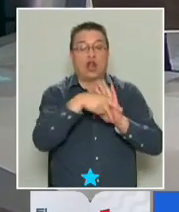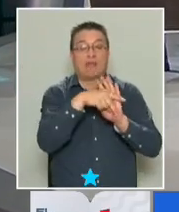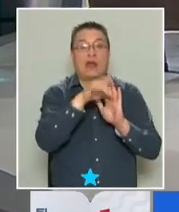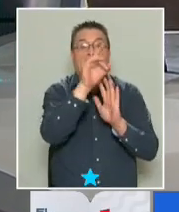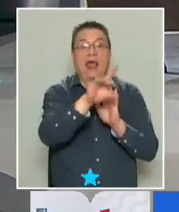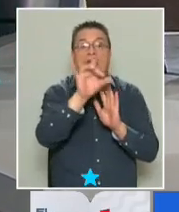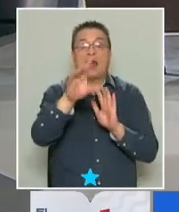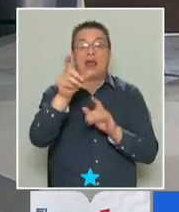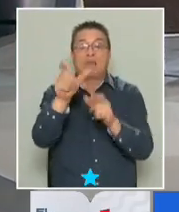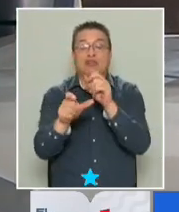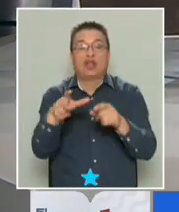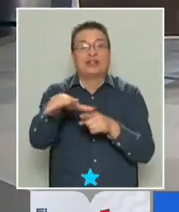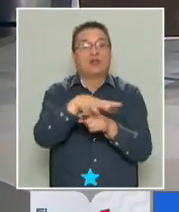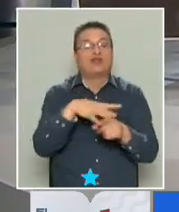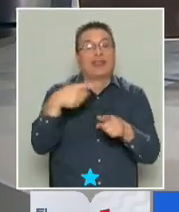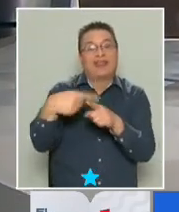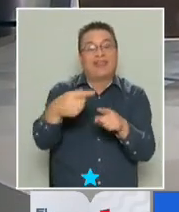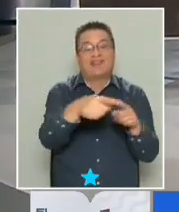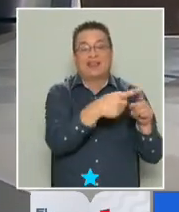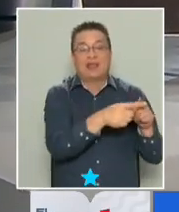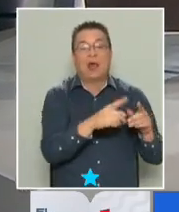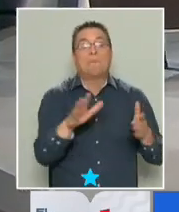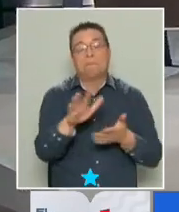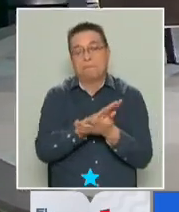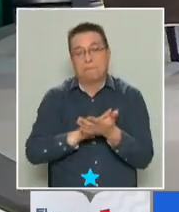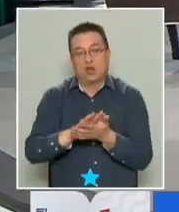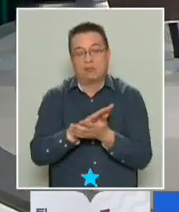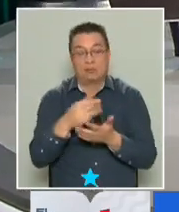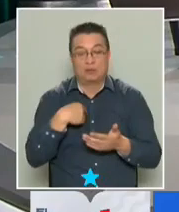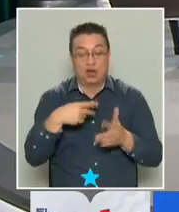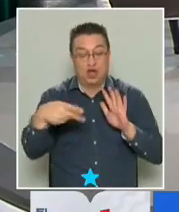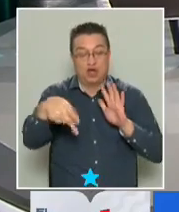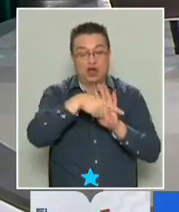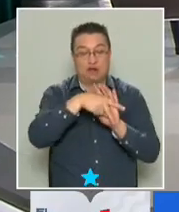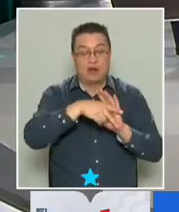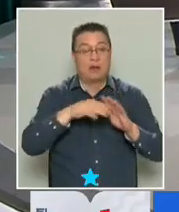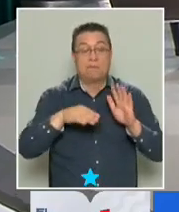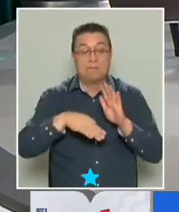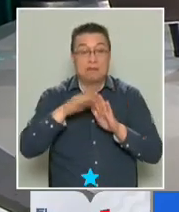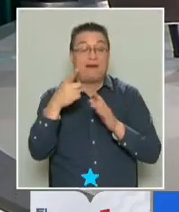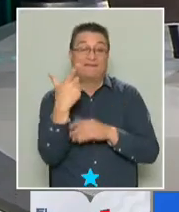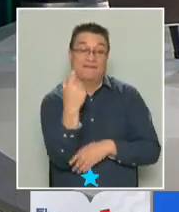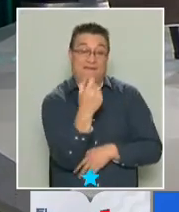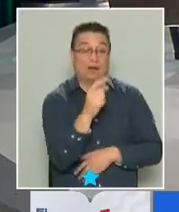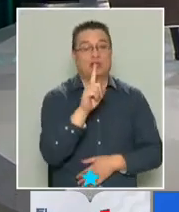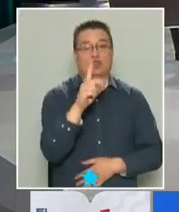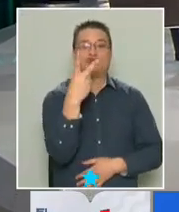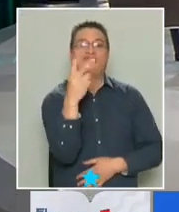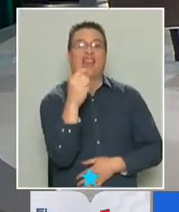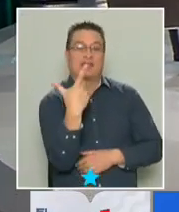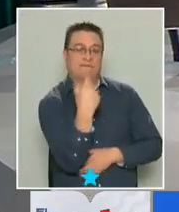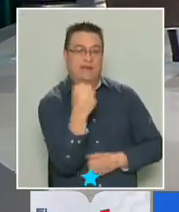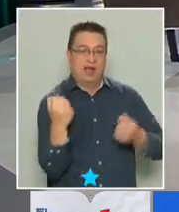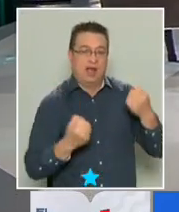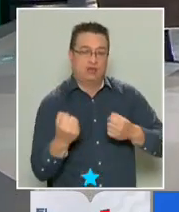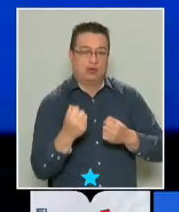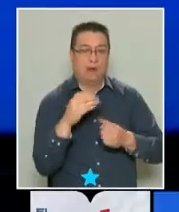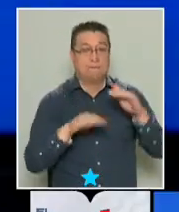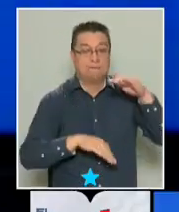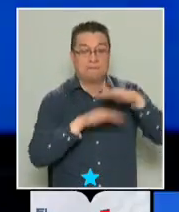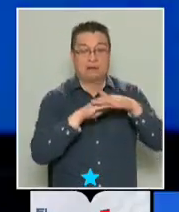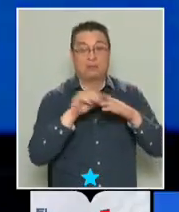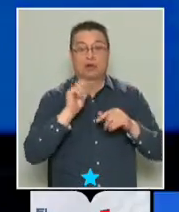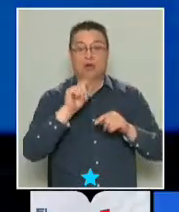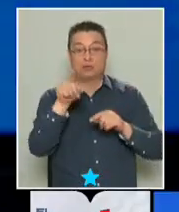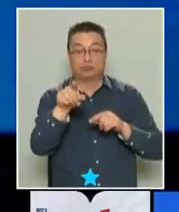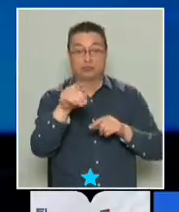cada persona en caxito por ejemplo si yo hago una norma de máximo de velocidad a 120 kilómetros por hora yo no puedo empezar a distinguir